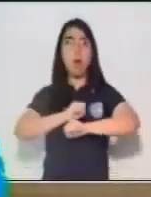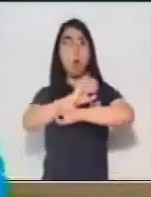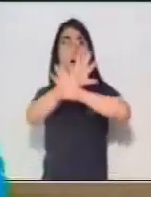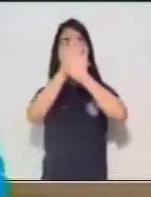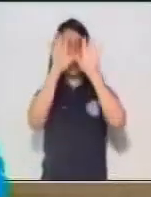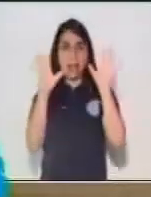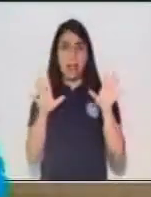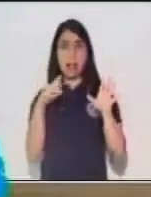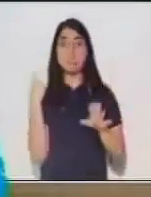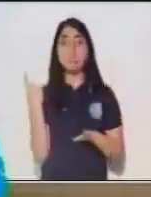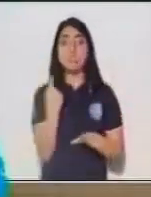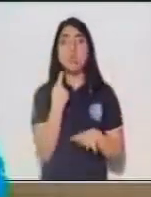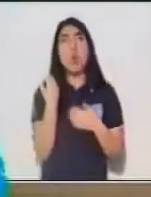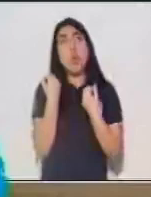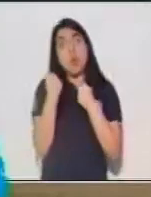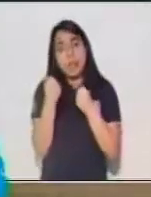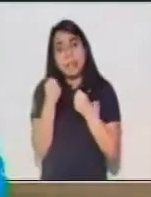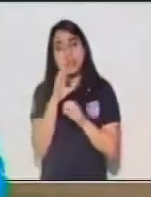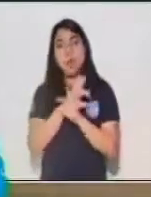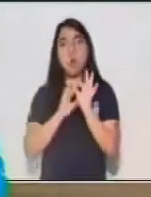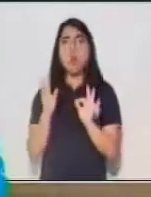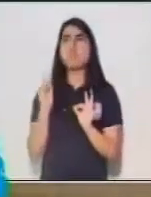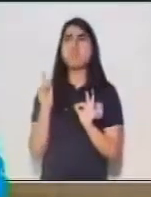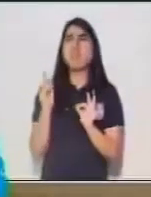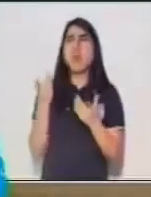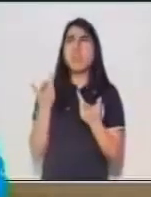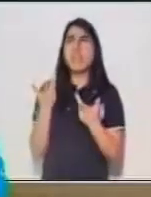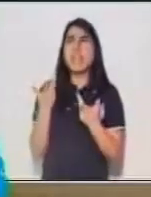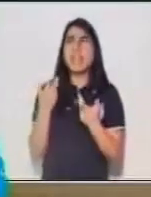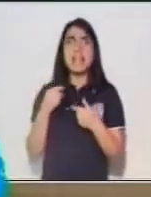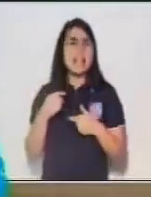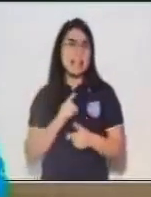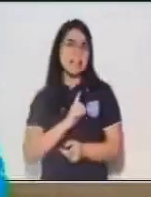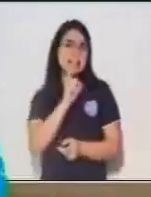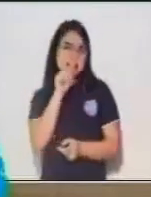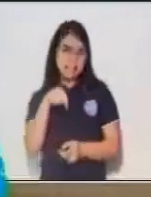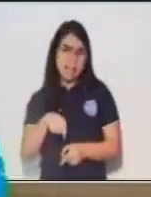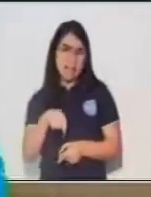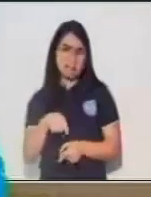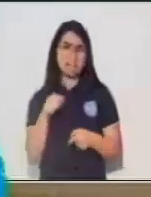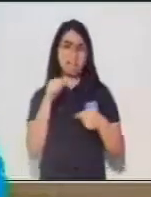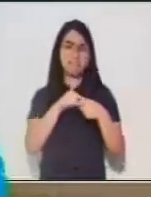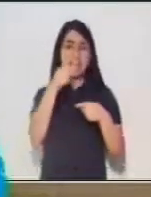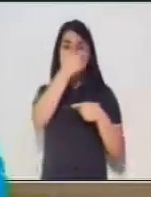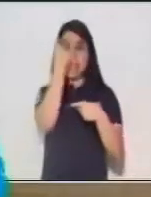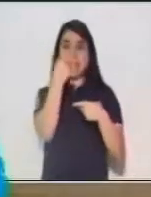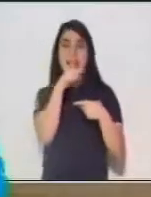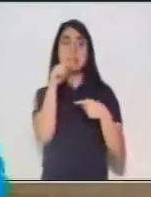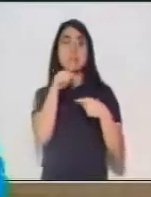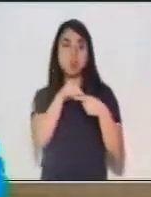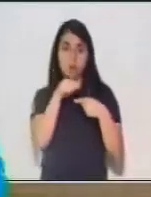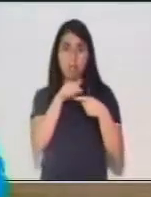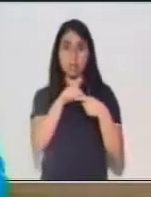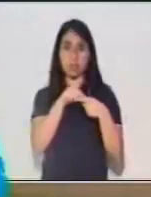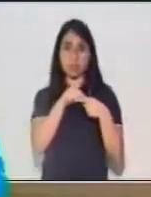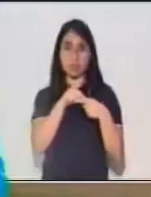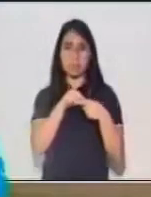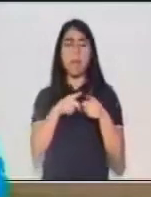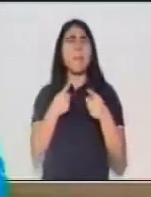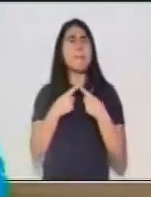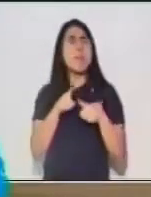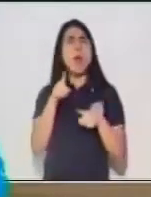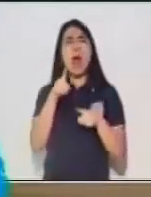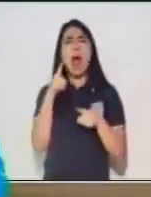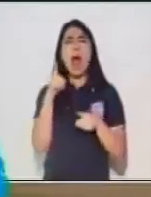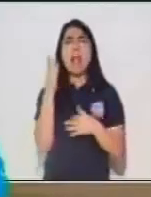encontrar entre comas. Y algo también característico de la aposición es que si no está o